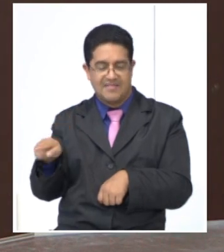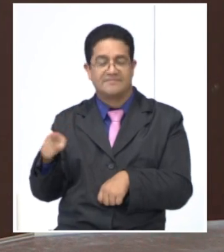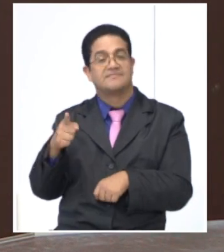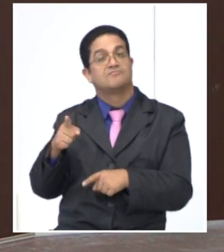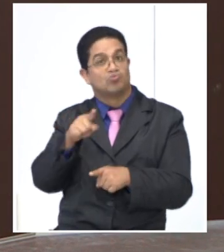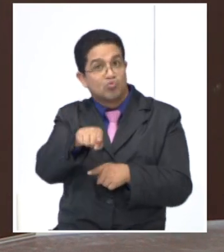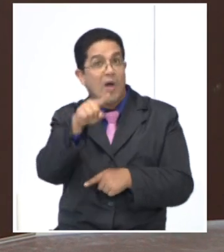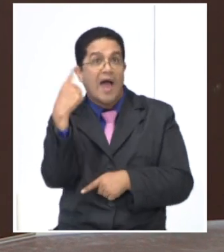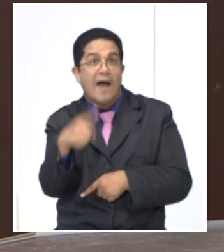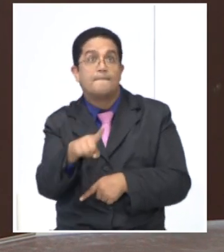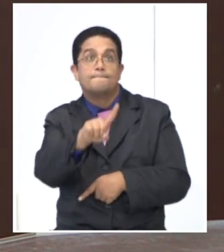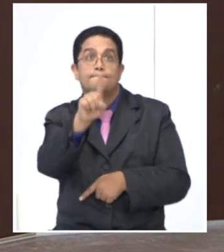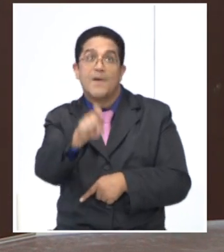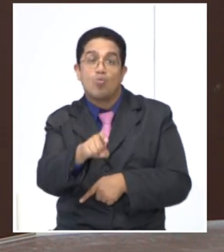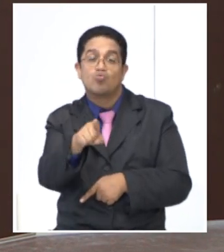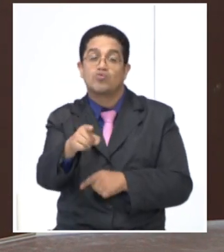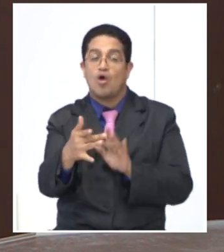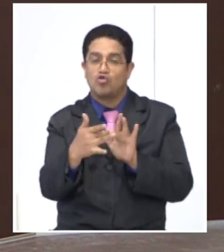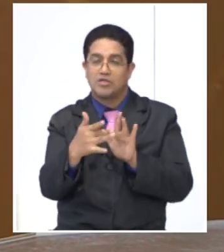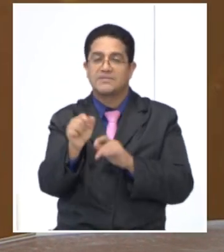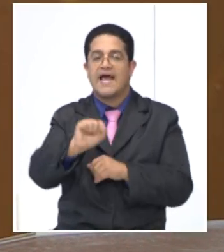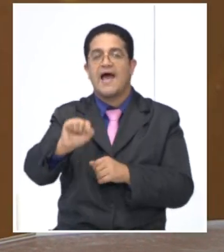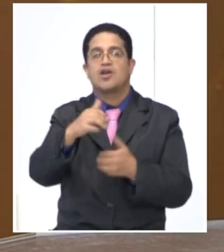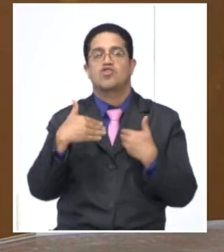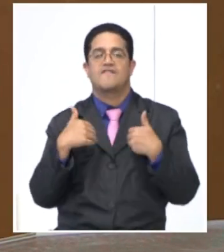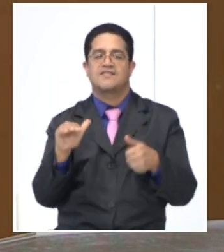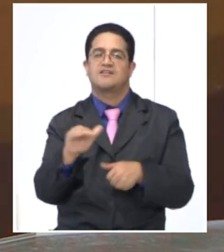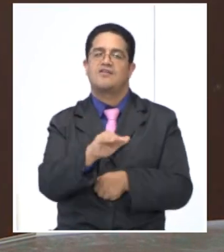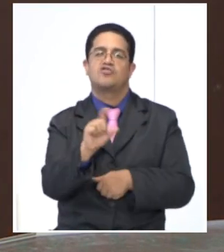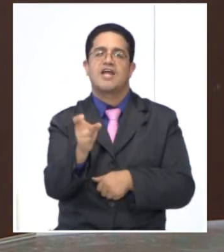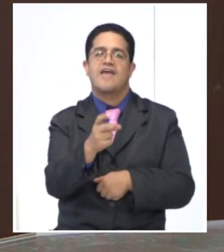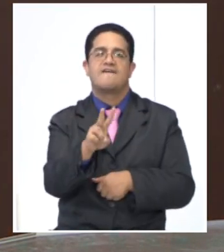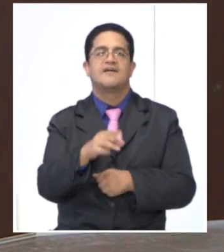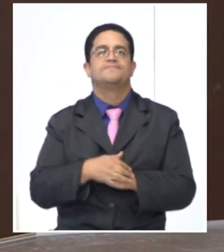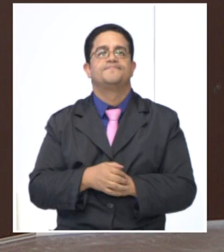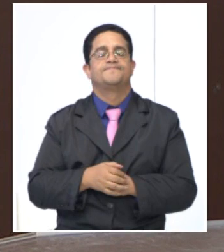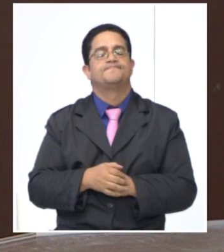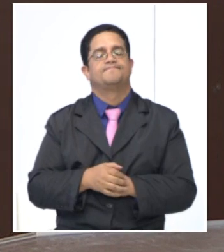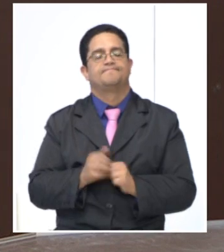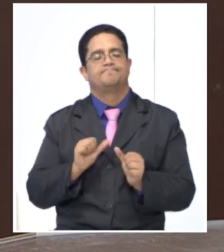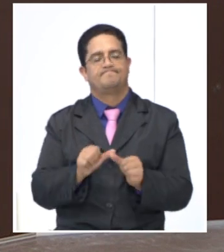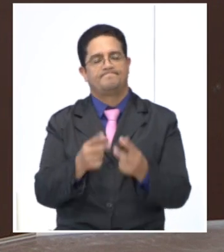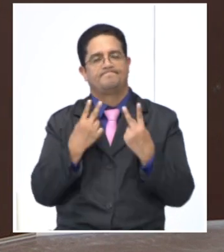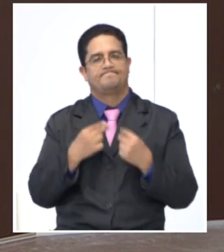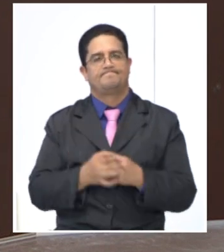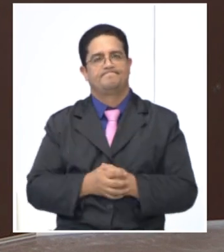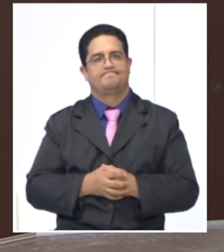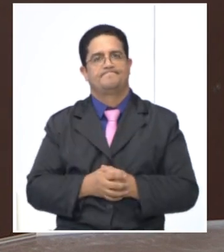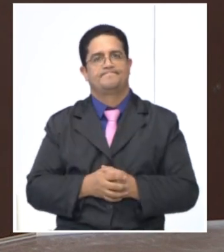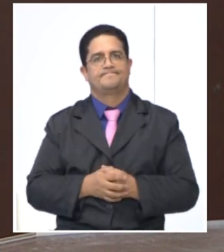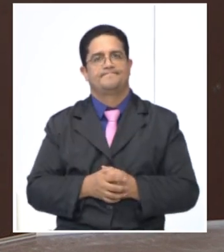Así que si tiene preguntas o comentarios, a redes sociales, @salud_gb, @DanielaJSalas. Volvemos.